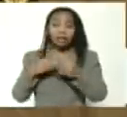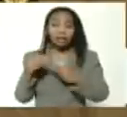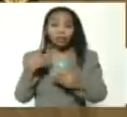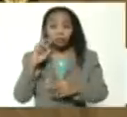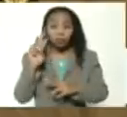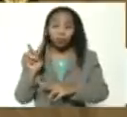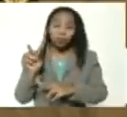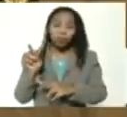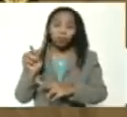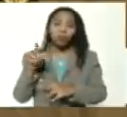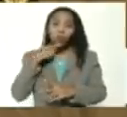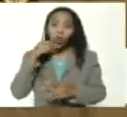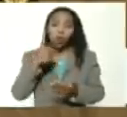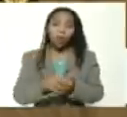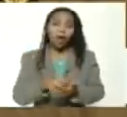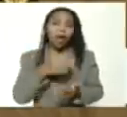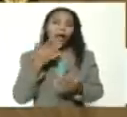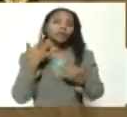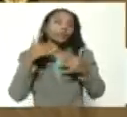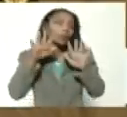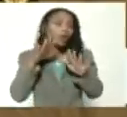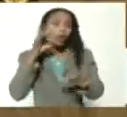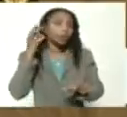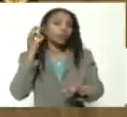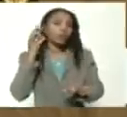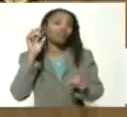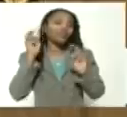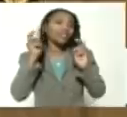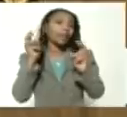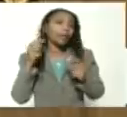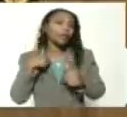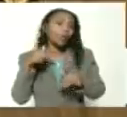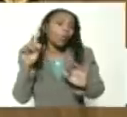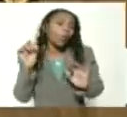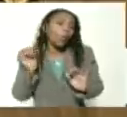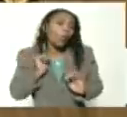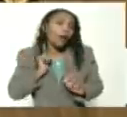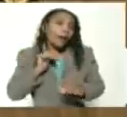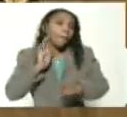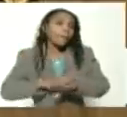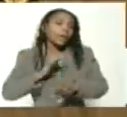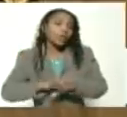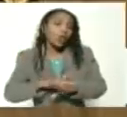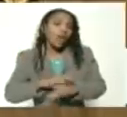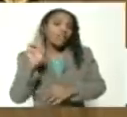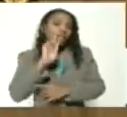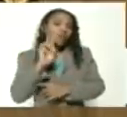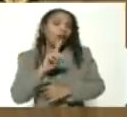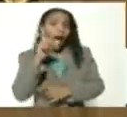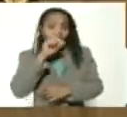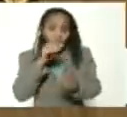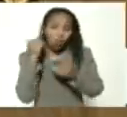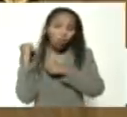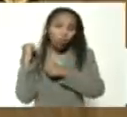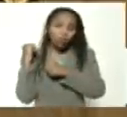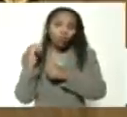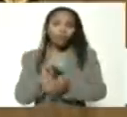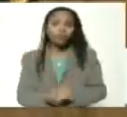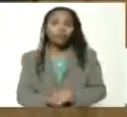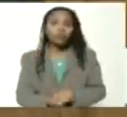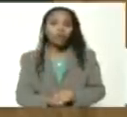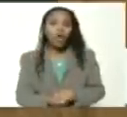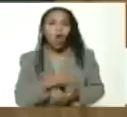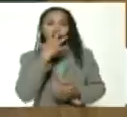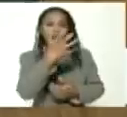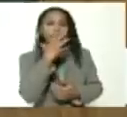yo mencionaba, supóngase ustedes, algún hecho que ocurrió en Venezuela en aquellos tiempos, los